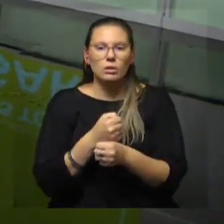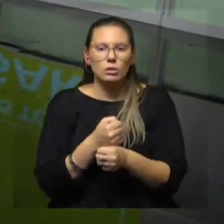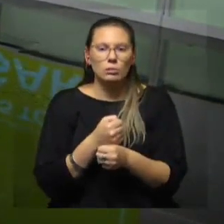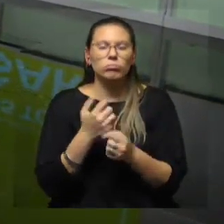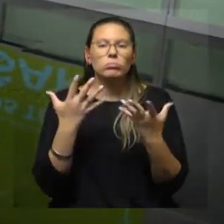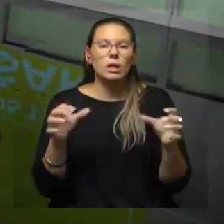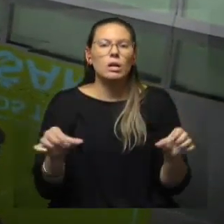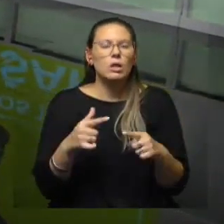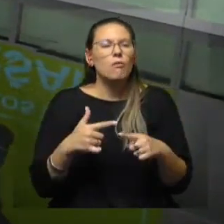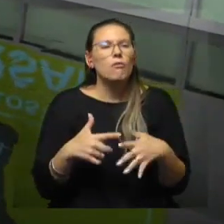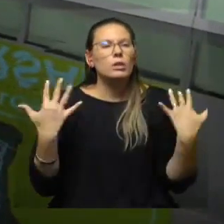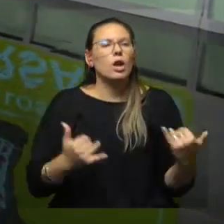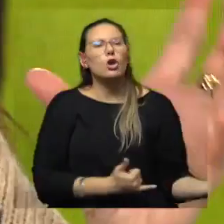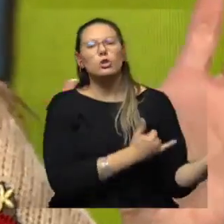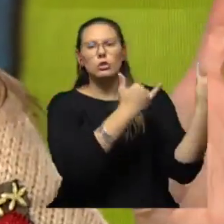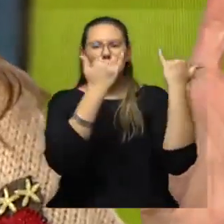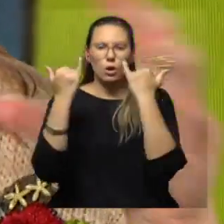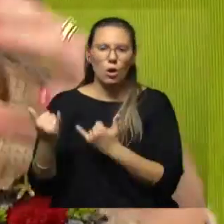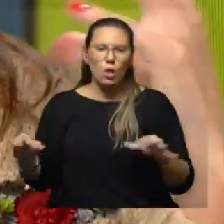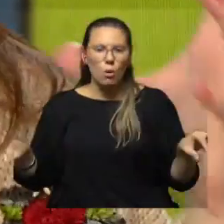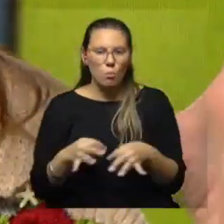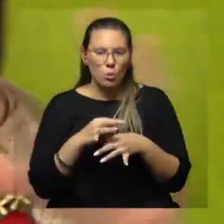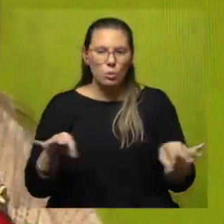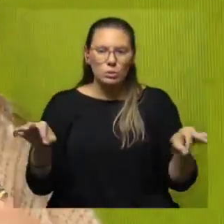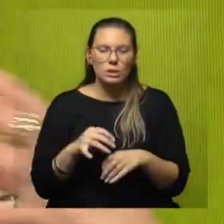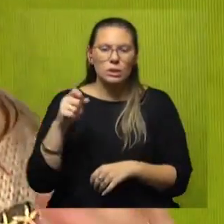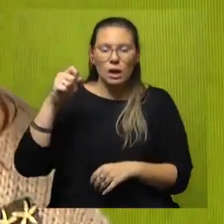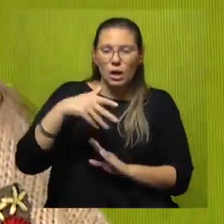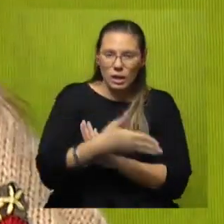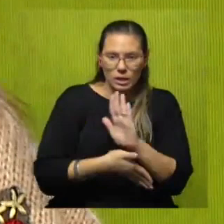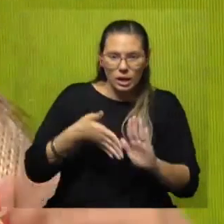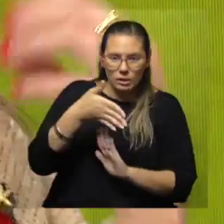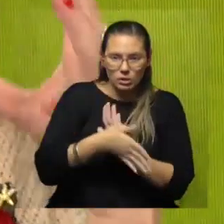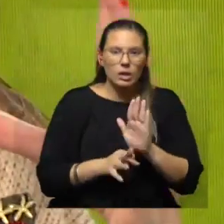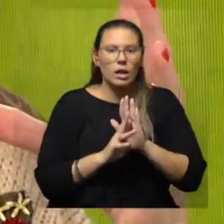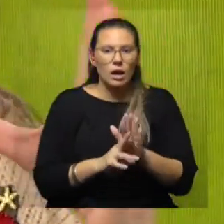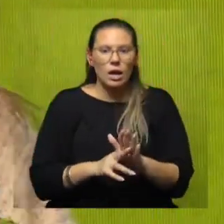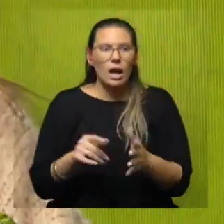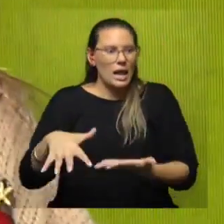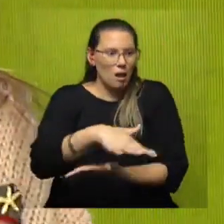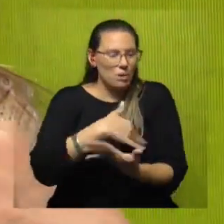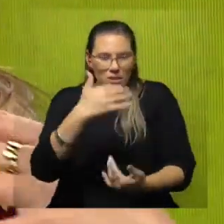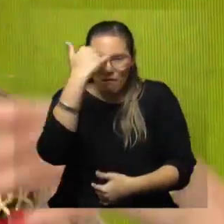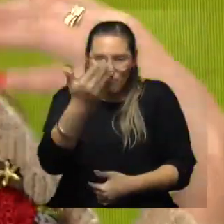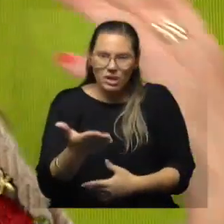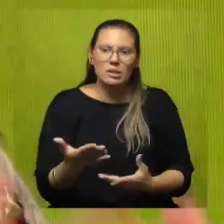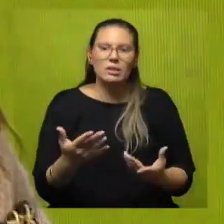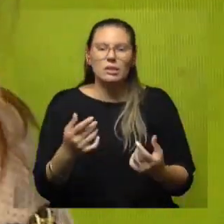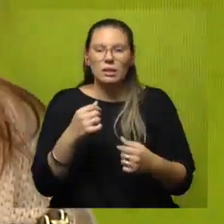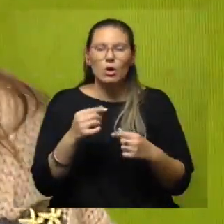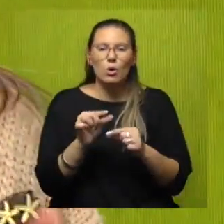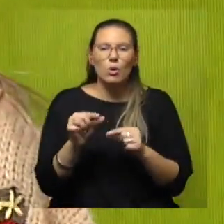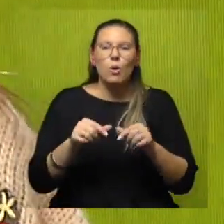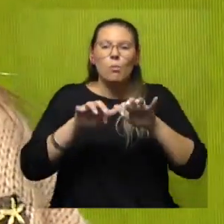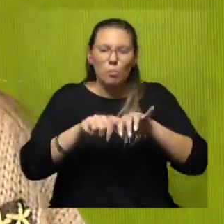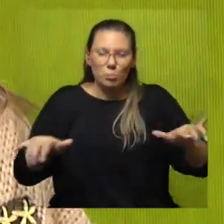hacer un festejo todo el día de la música nacional, representativo, con diferentes actividades, vamos a tomar la plaza, entonces vamos a sacar un